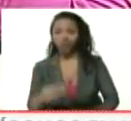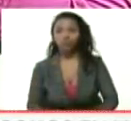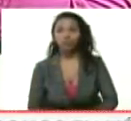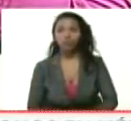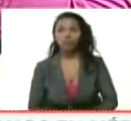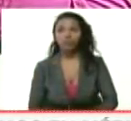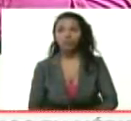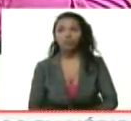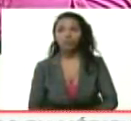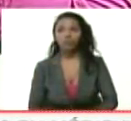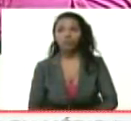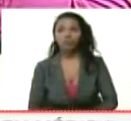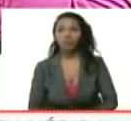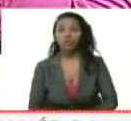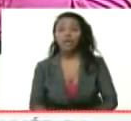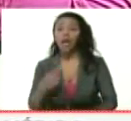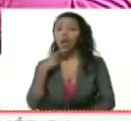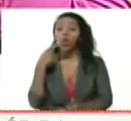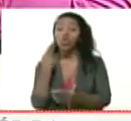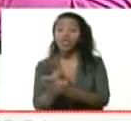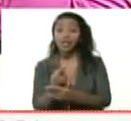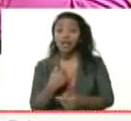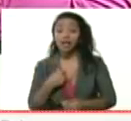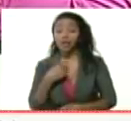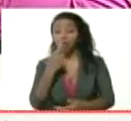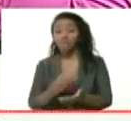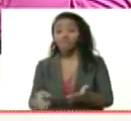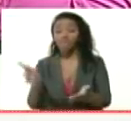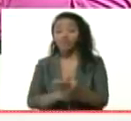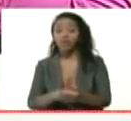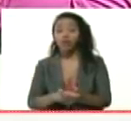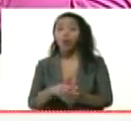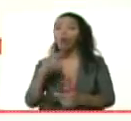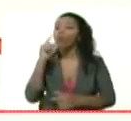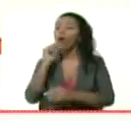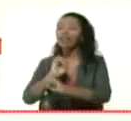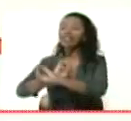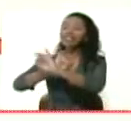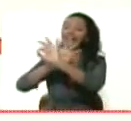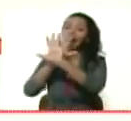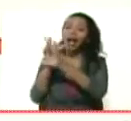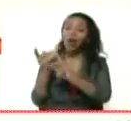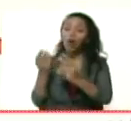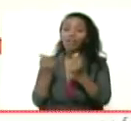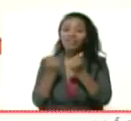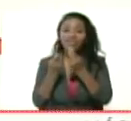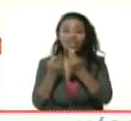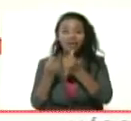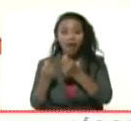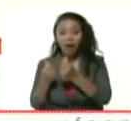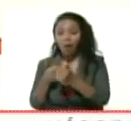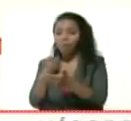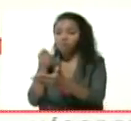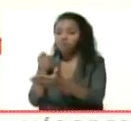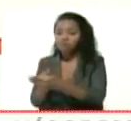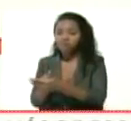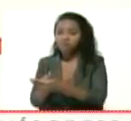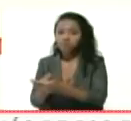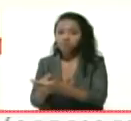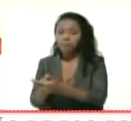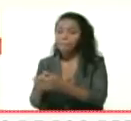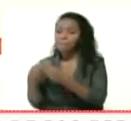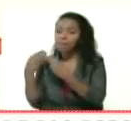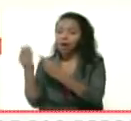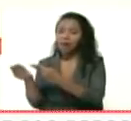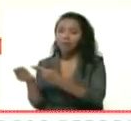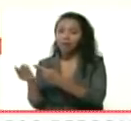Que Elio Abraham diga, y lo dice, que no hay transparencia en el manejo de los recursos entregados a